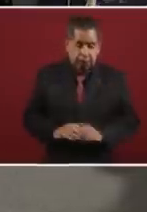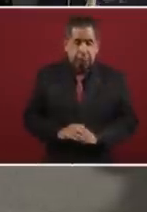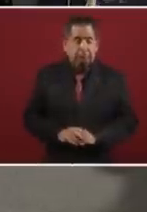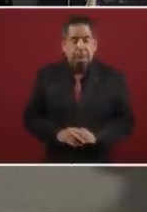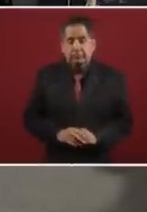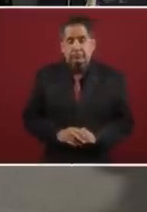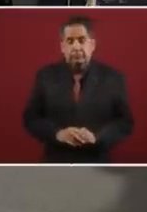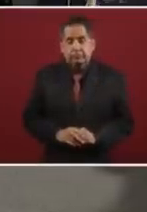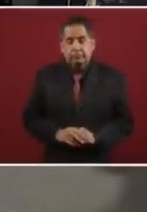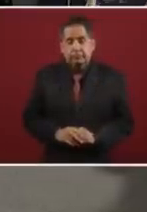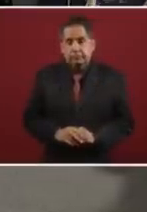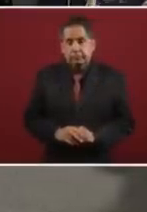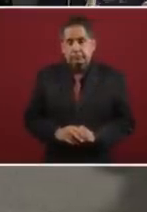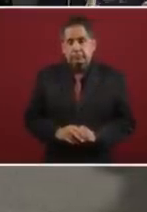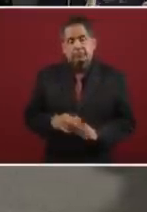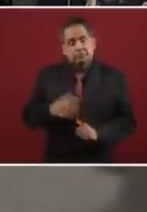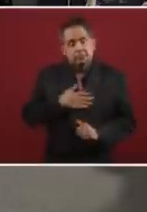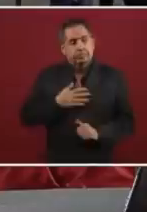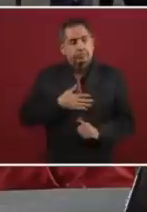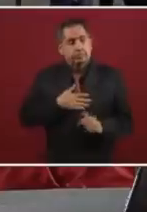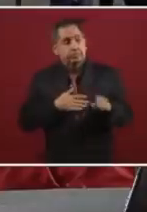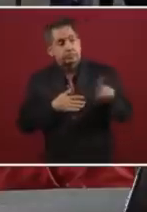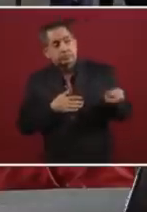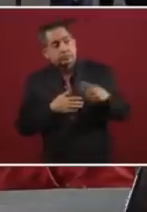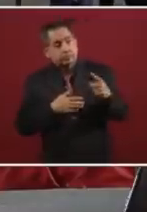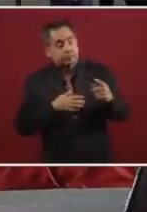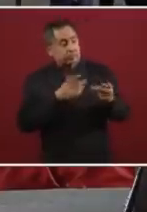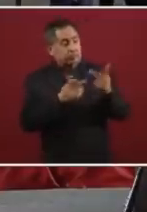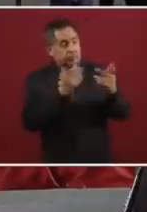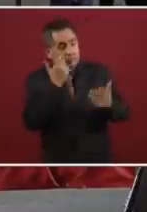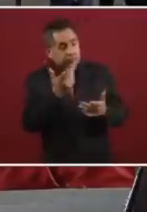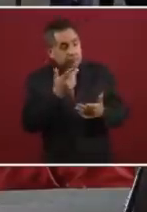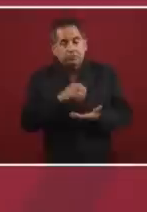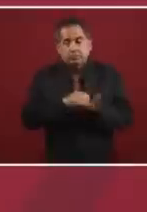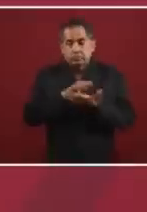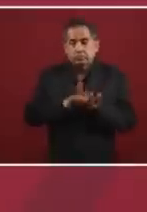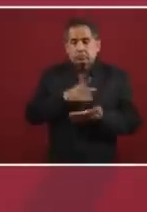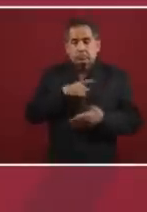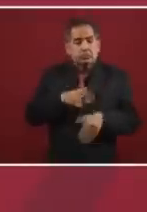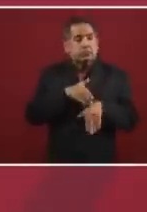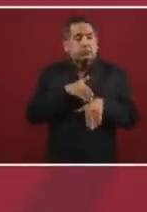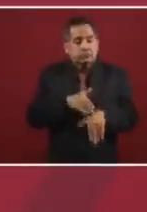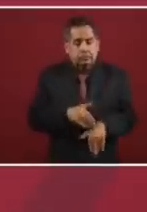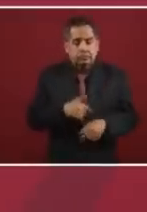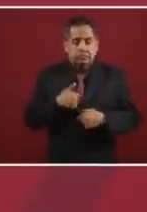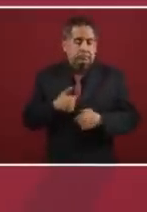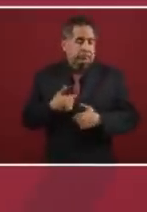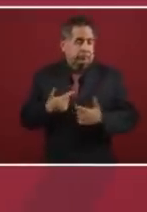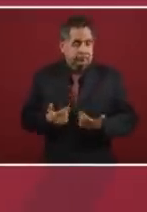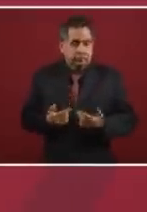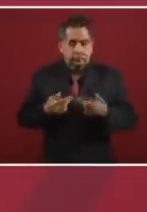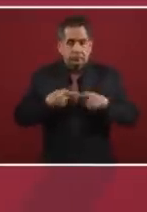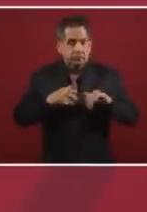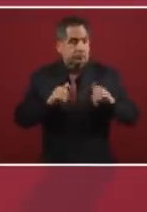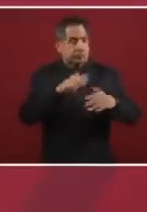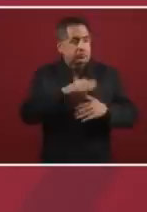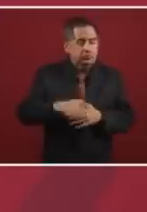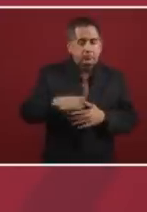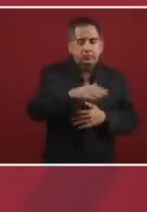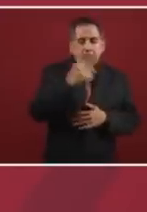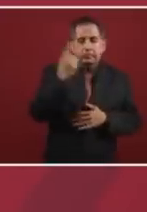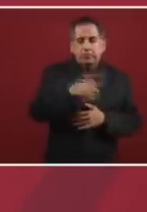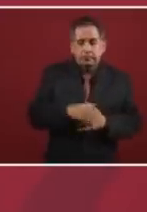este yo tendría que obedecer a los mexicanos